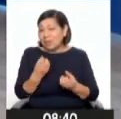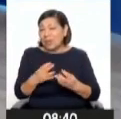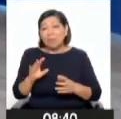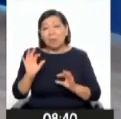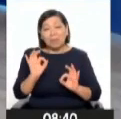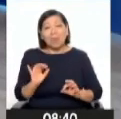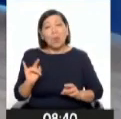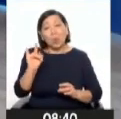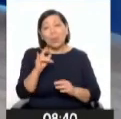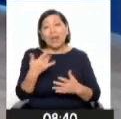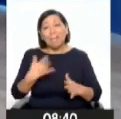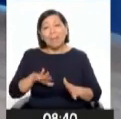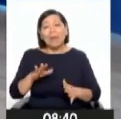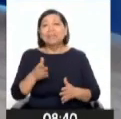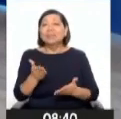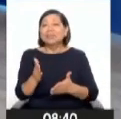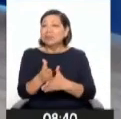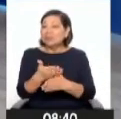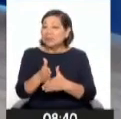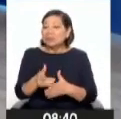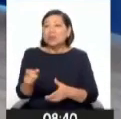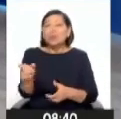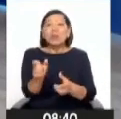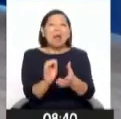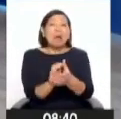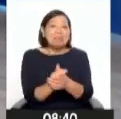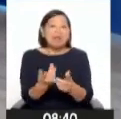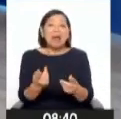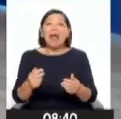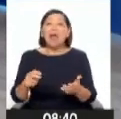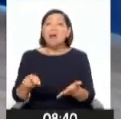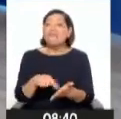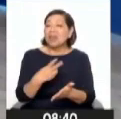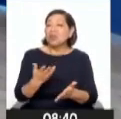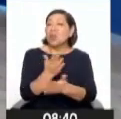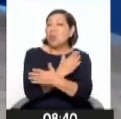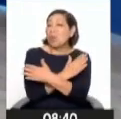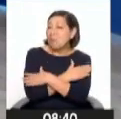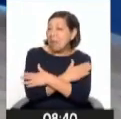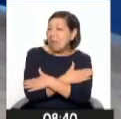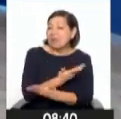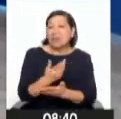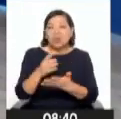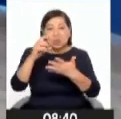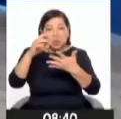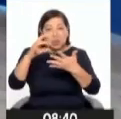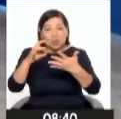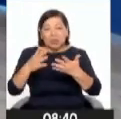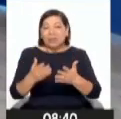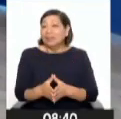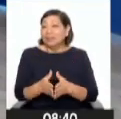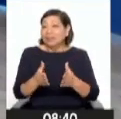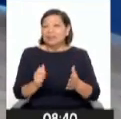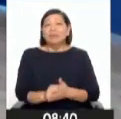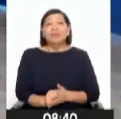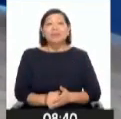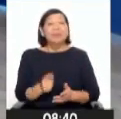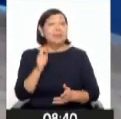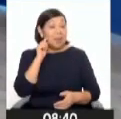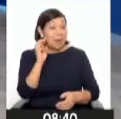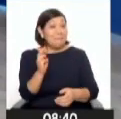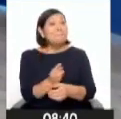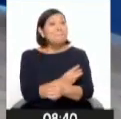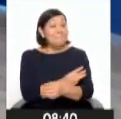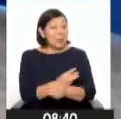se utiliza la cerveza para compartir amenamente, para fiestas, para cumpleaños, en fin, es una gran variedad. Hasta en la